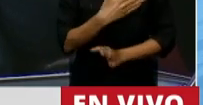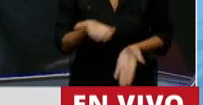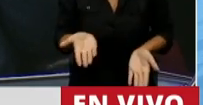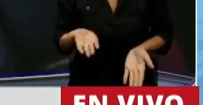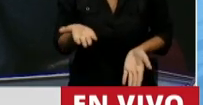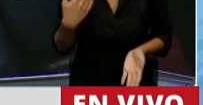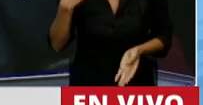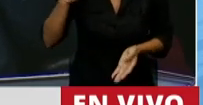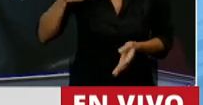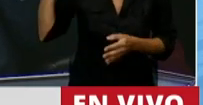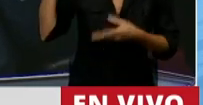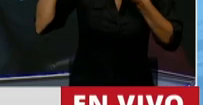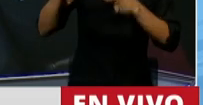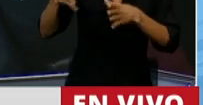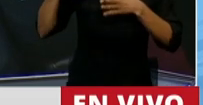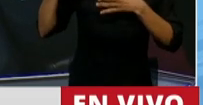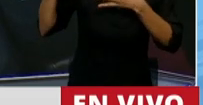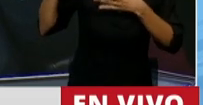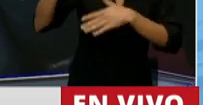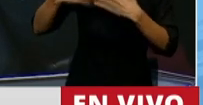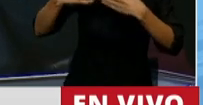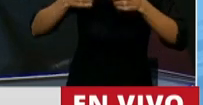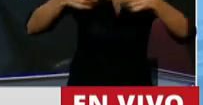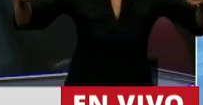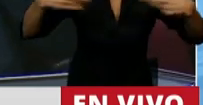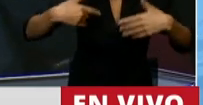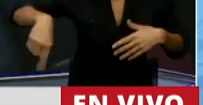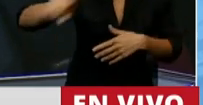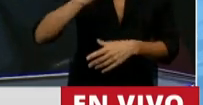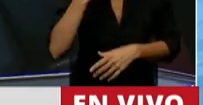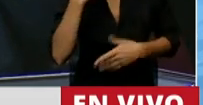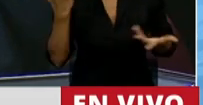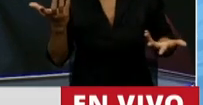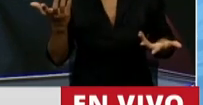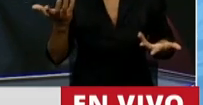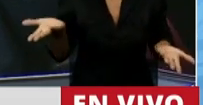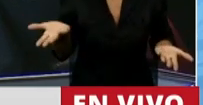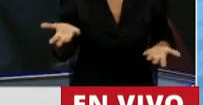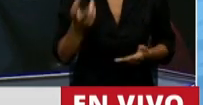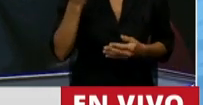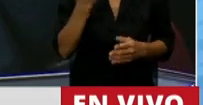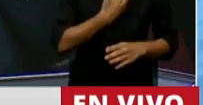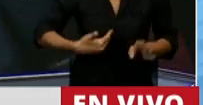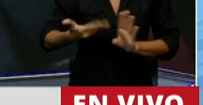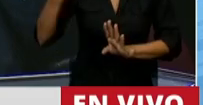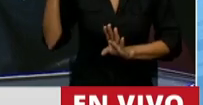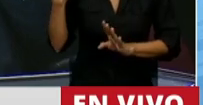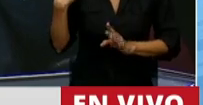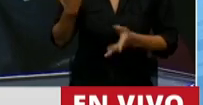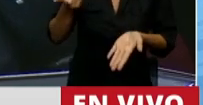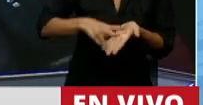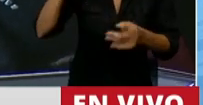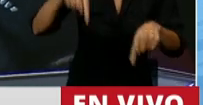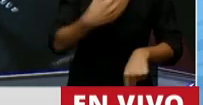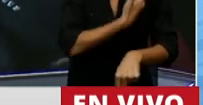oficialismo. Pero son ambos gobiernos quienes, abriendo esta discusión, le